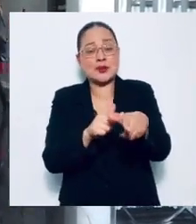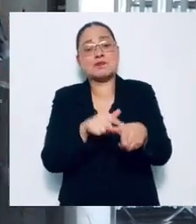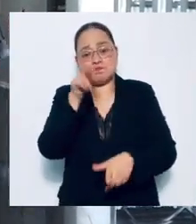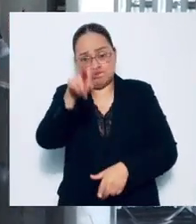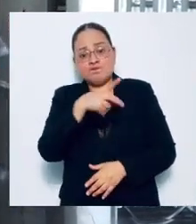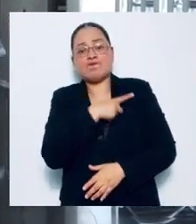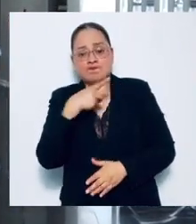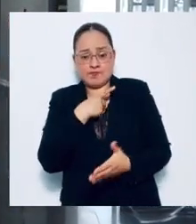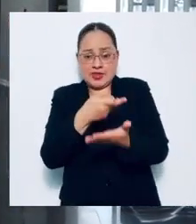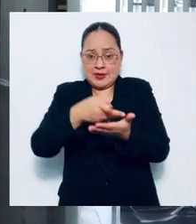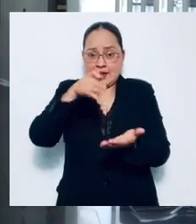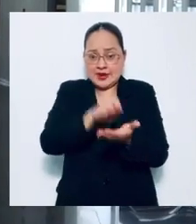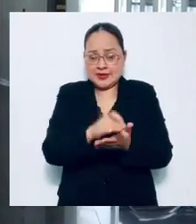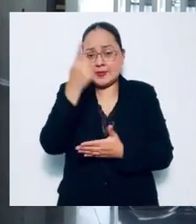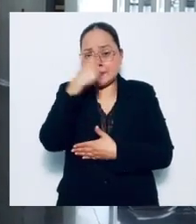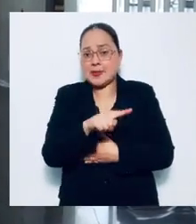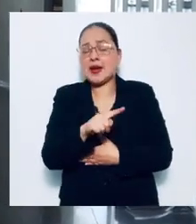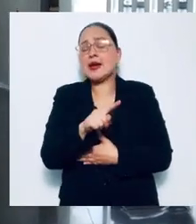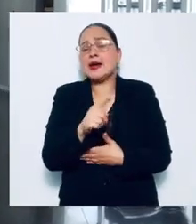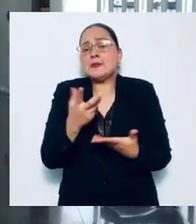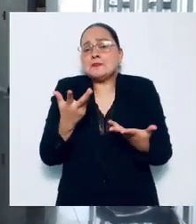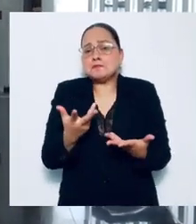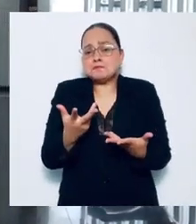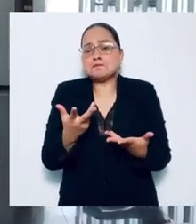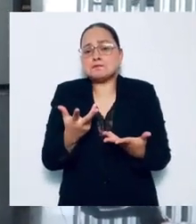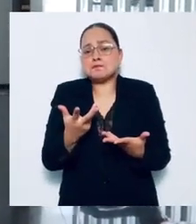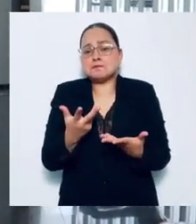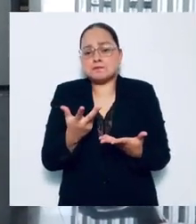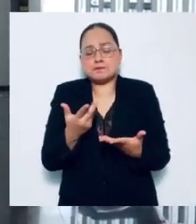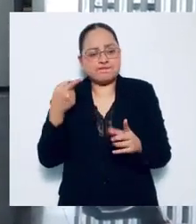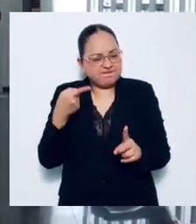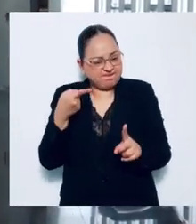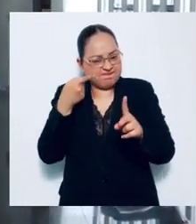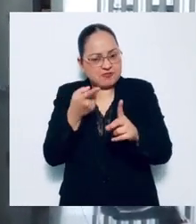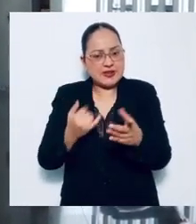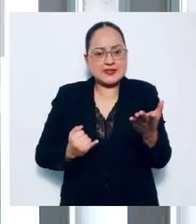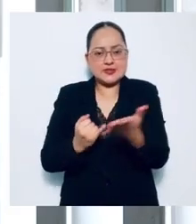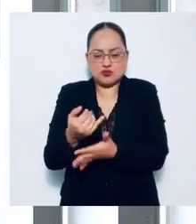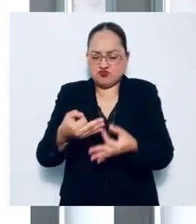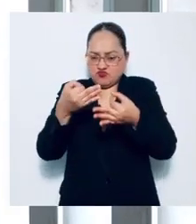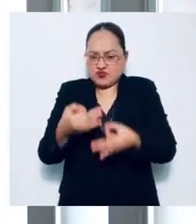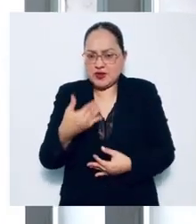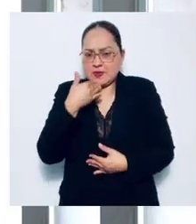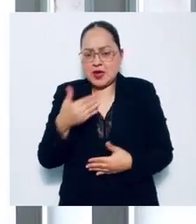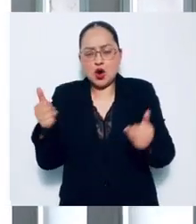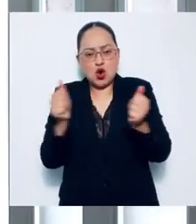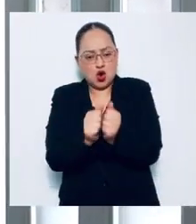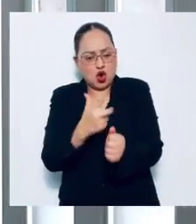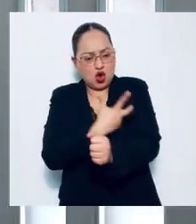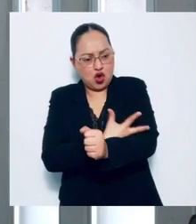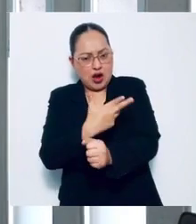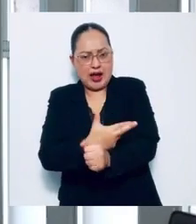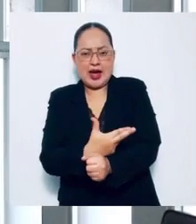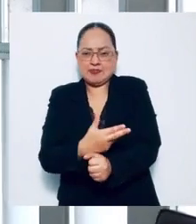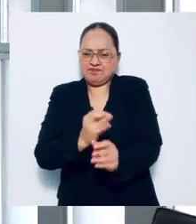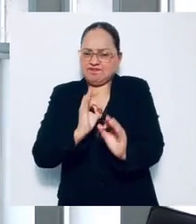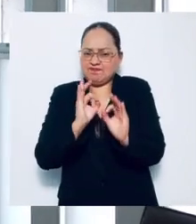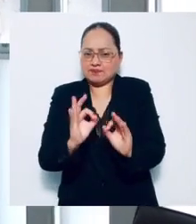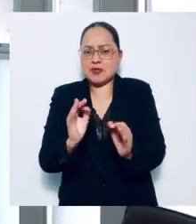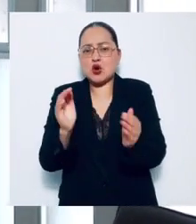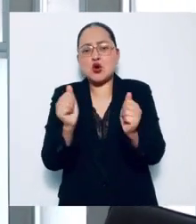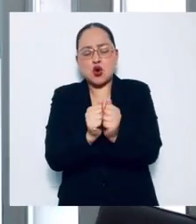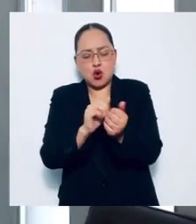principios, para caminar el camino correcto, para actuar con honradez,